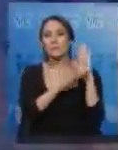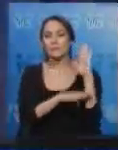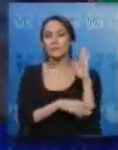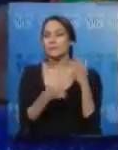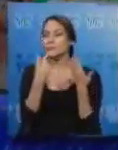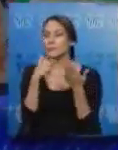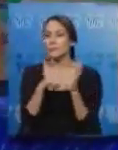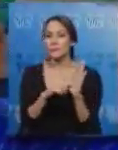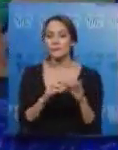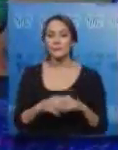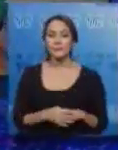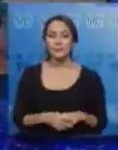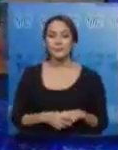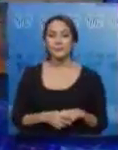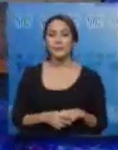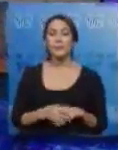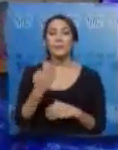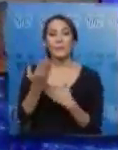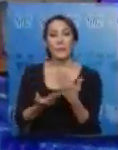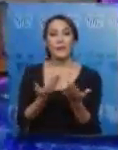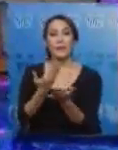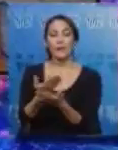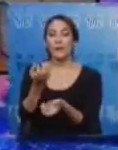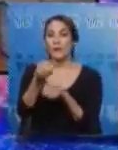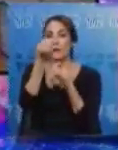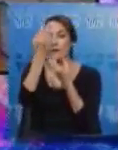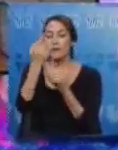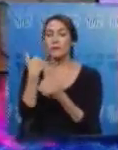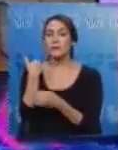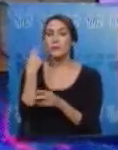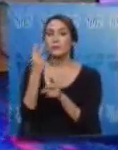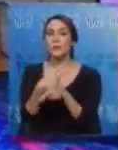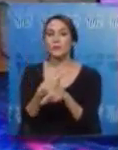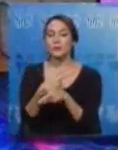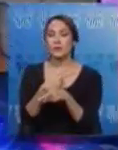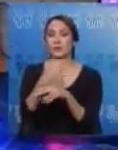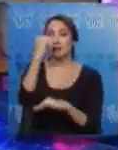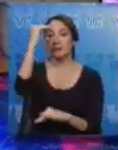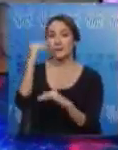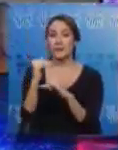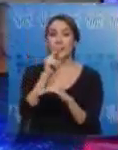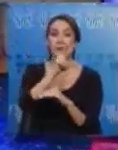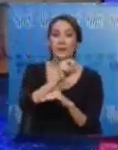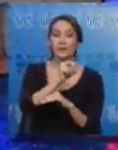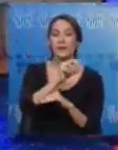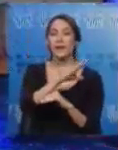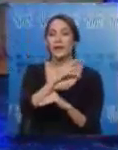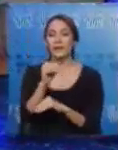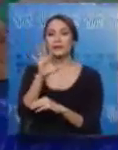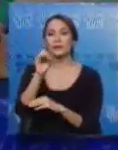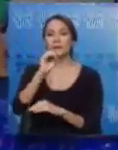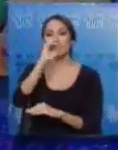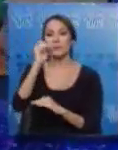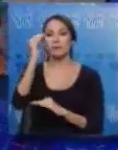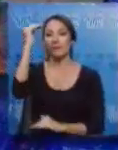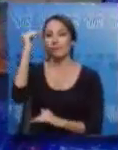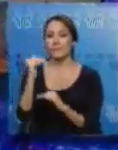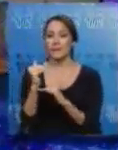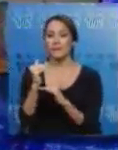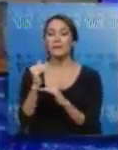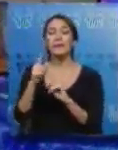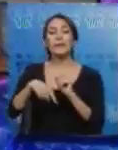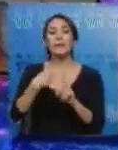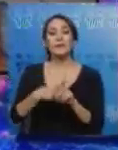Por ejemplo, presentar los informes que revelan que redujo su productividad al menos entre el 30 y 50%. Pero además